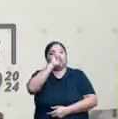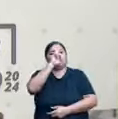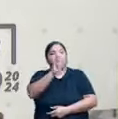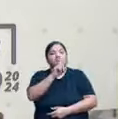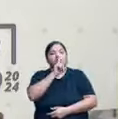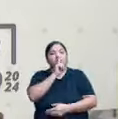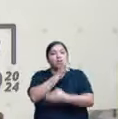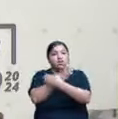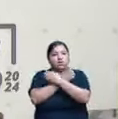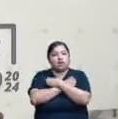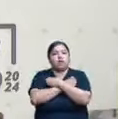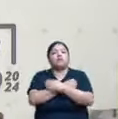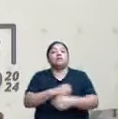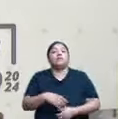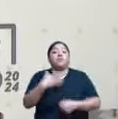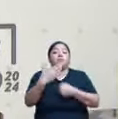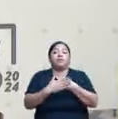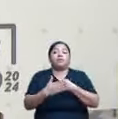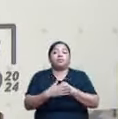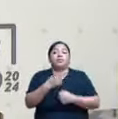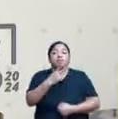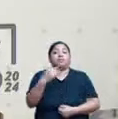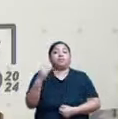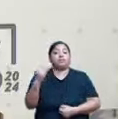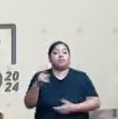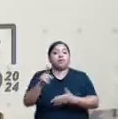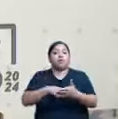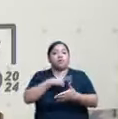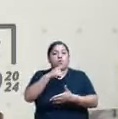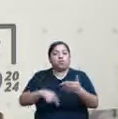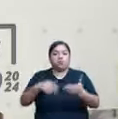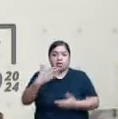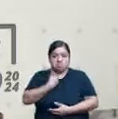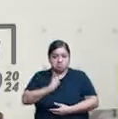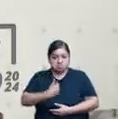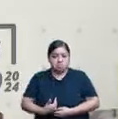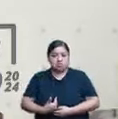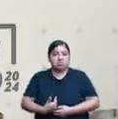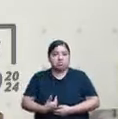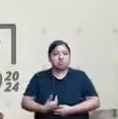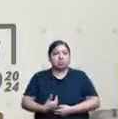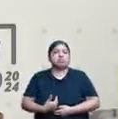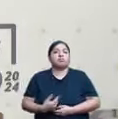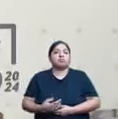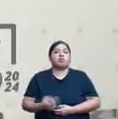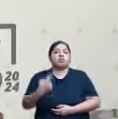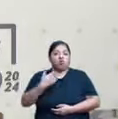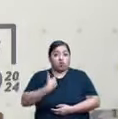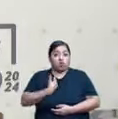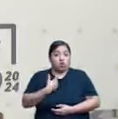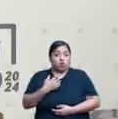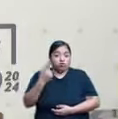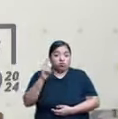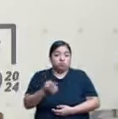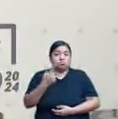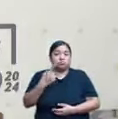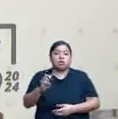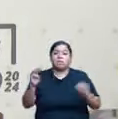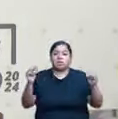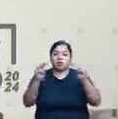civilidad. Este 2 de junio, vota por Marta Patricia Cipriano Jiménez, una ciudadana mixquiahualense